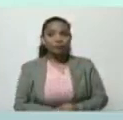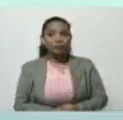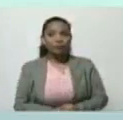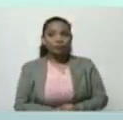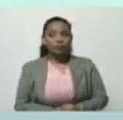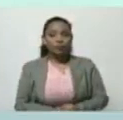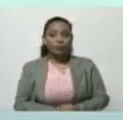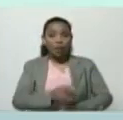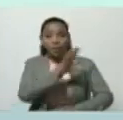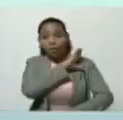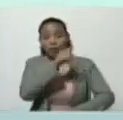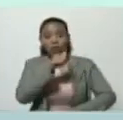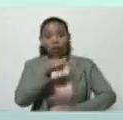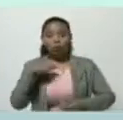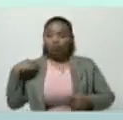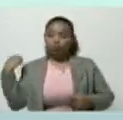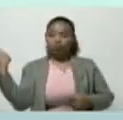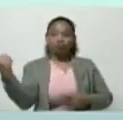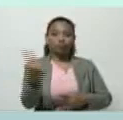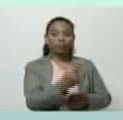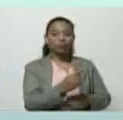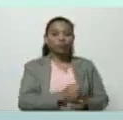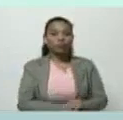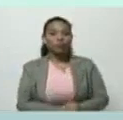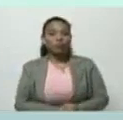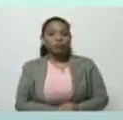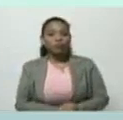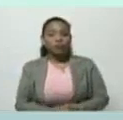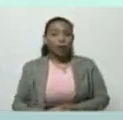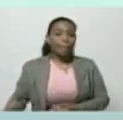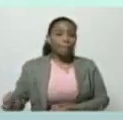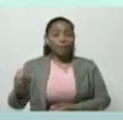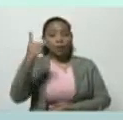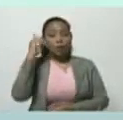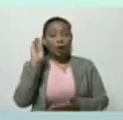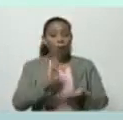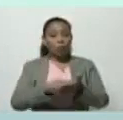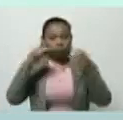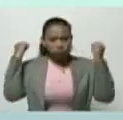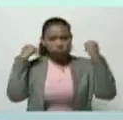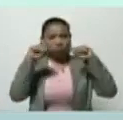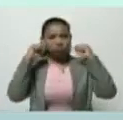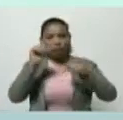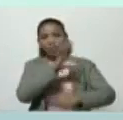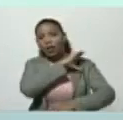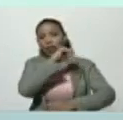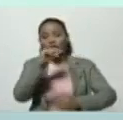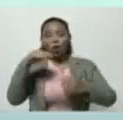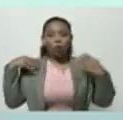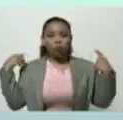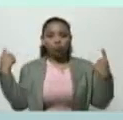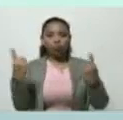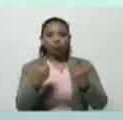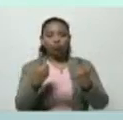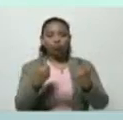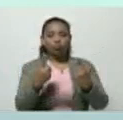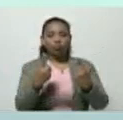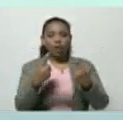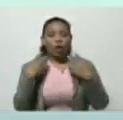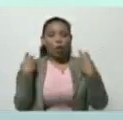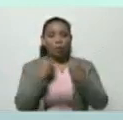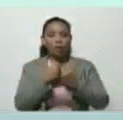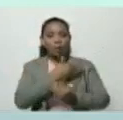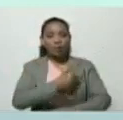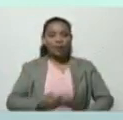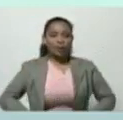Aquí hay una dirección colectiva. El primero que pone en práctica la dirección colectiva es el compañero